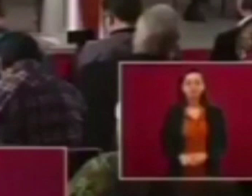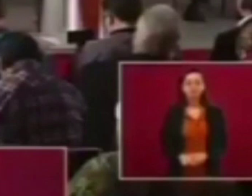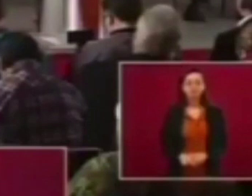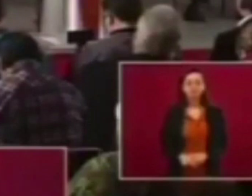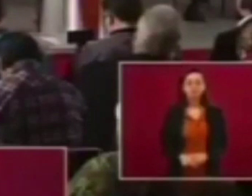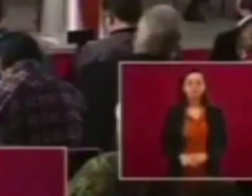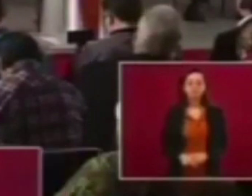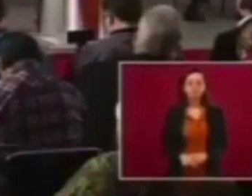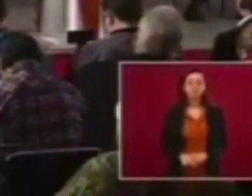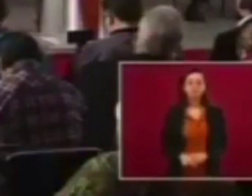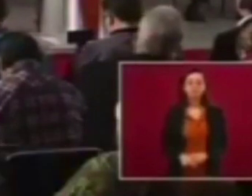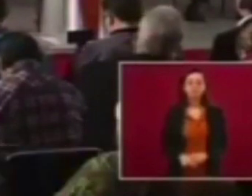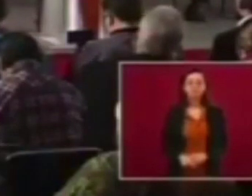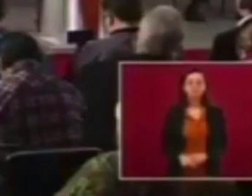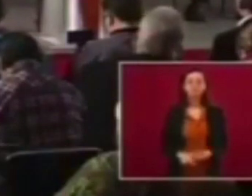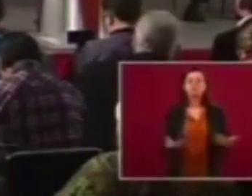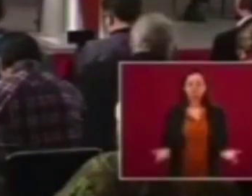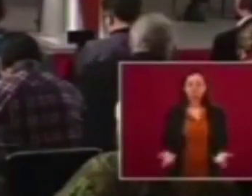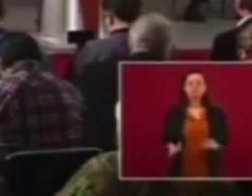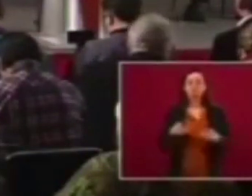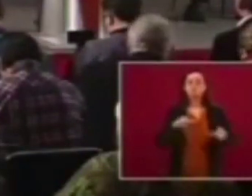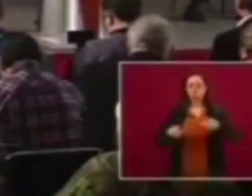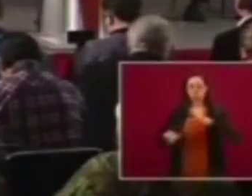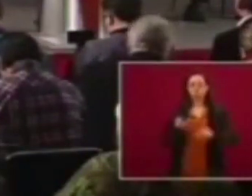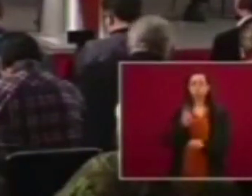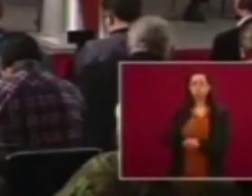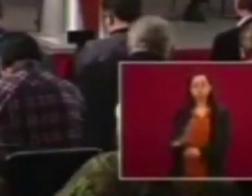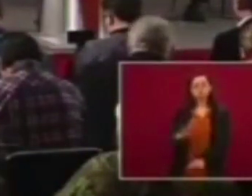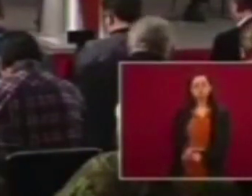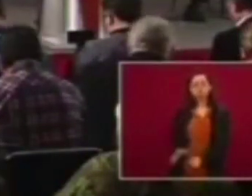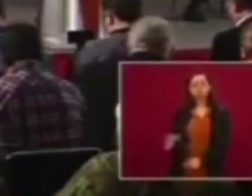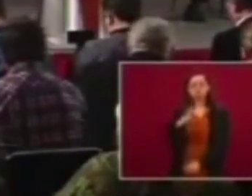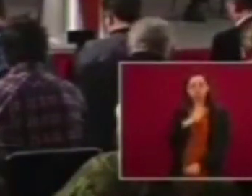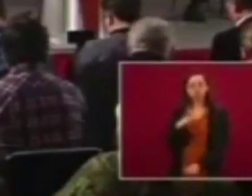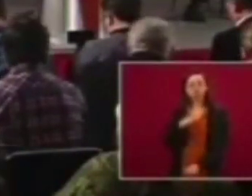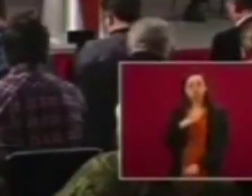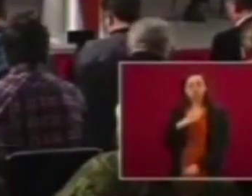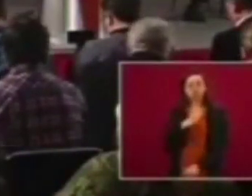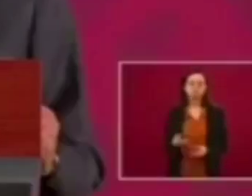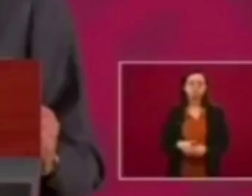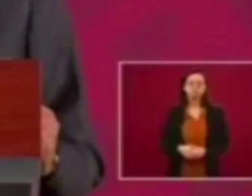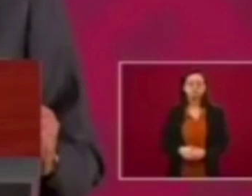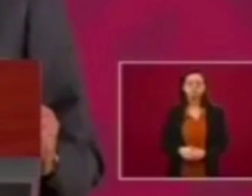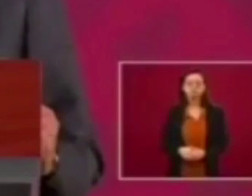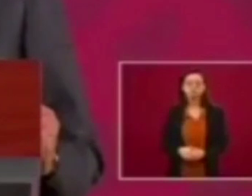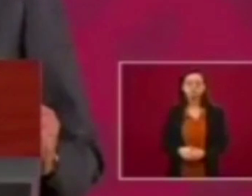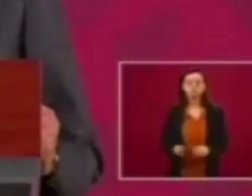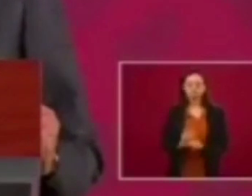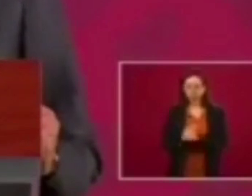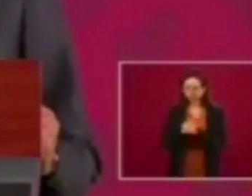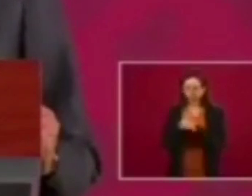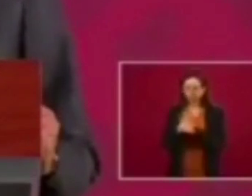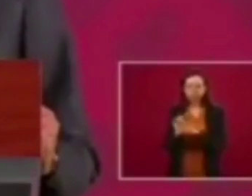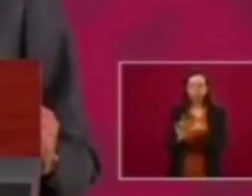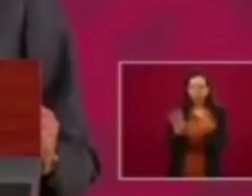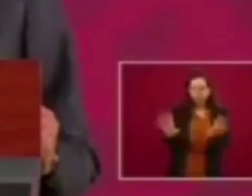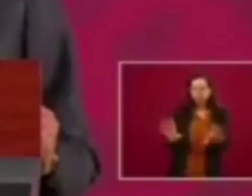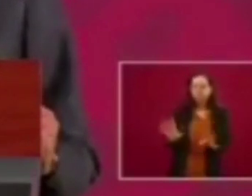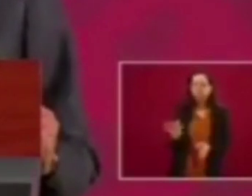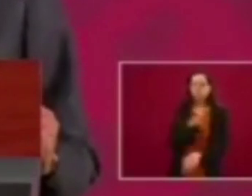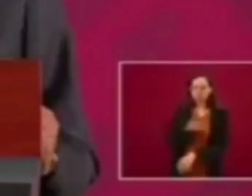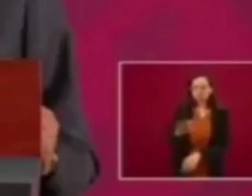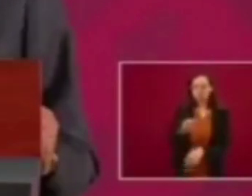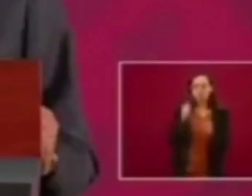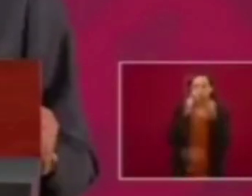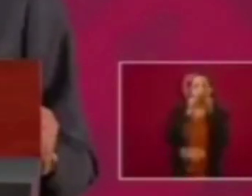El presidente Andrés Manuel López Obrador, en la mañanera, expuso presuntos nexos del director de política pública de Twitter México